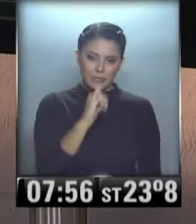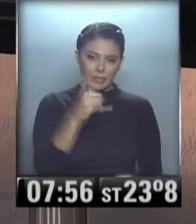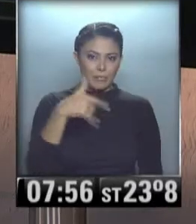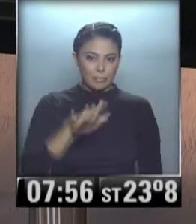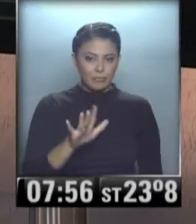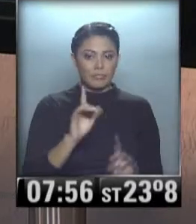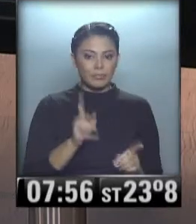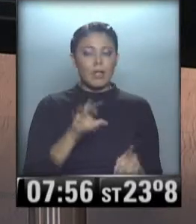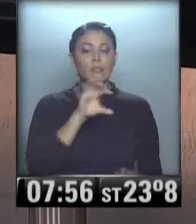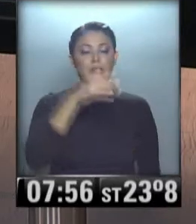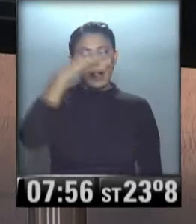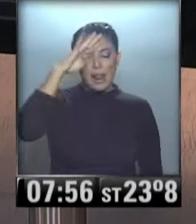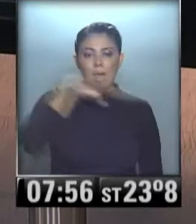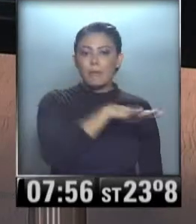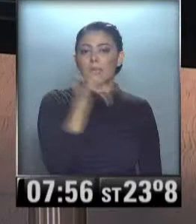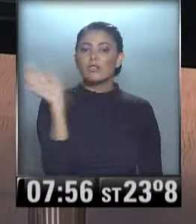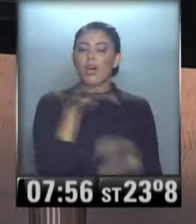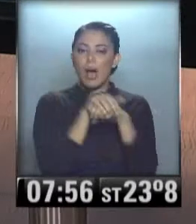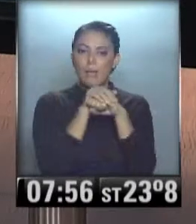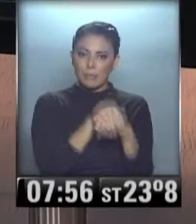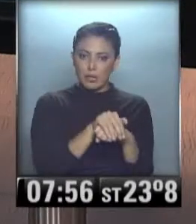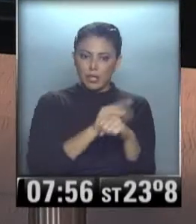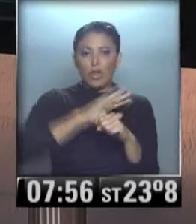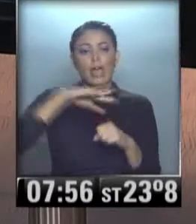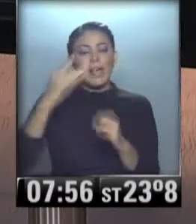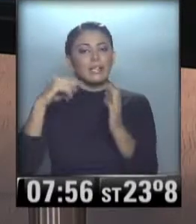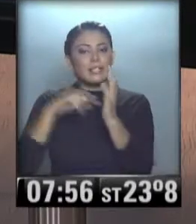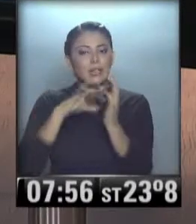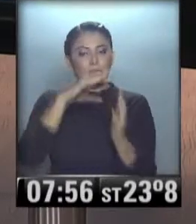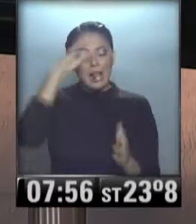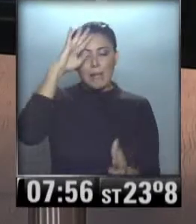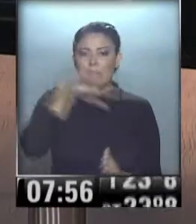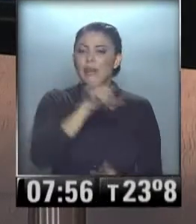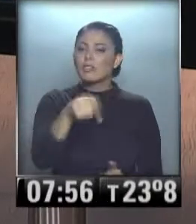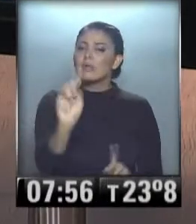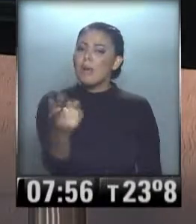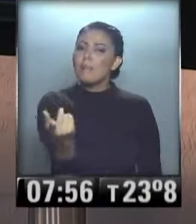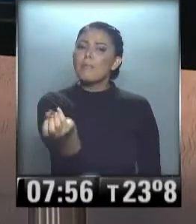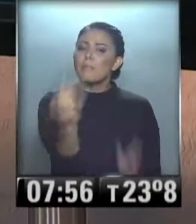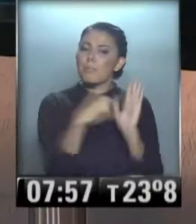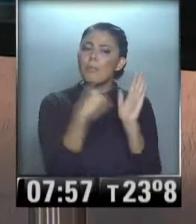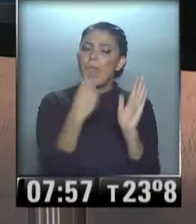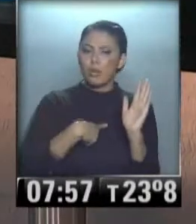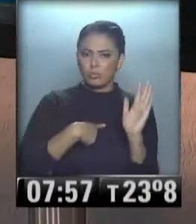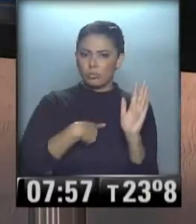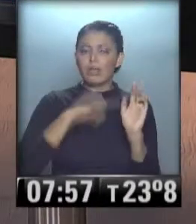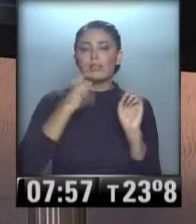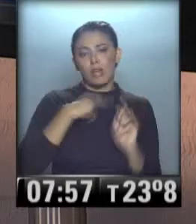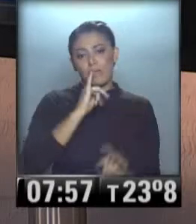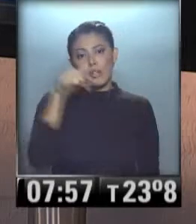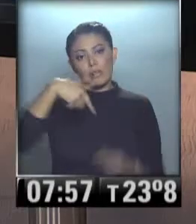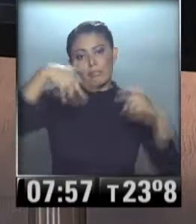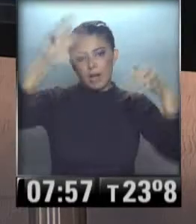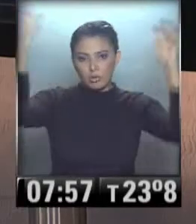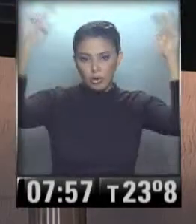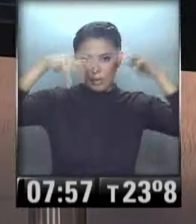La Pampa, queridísimos amigos, hoy en el este y en el centro, que preguntan también, hay probabilidad de alguna lluvia. En la